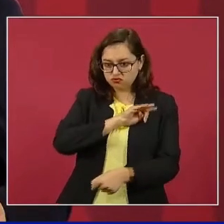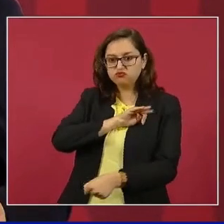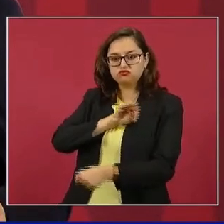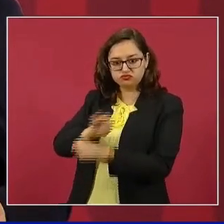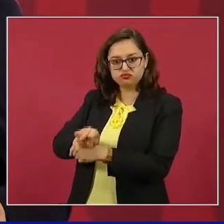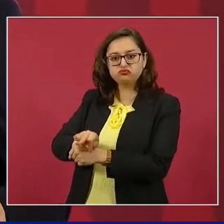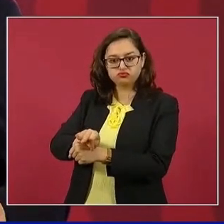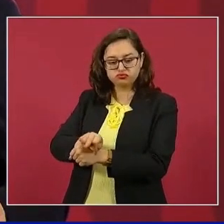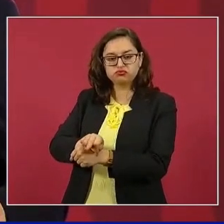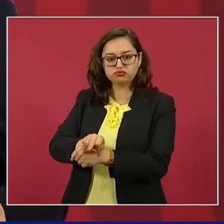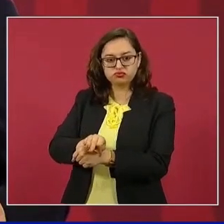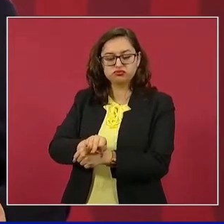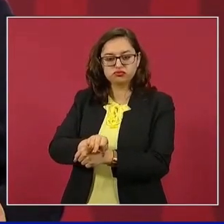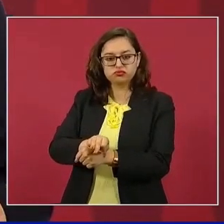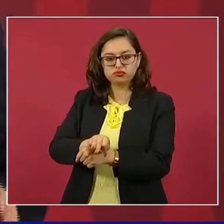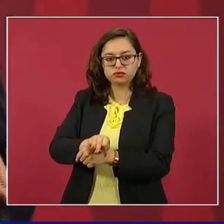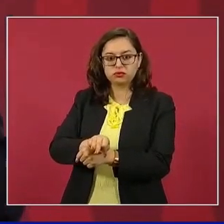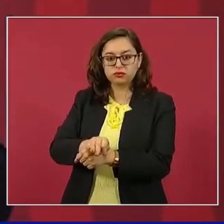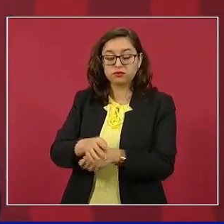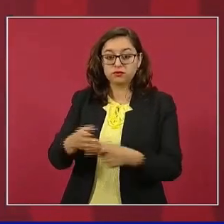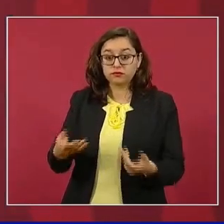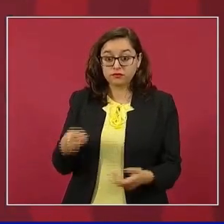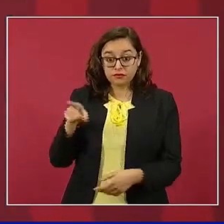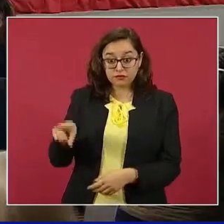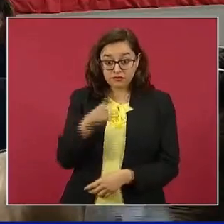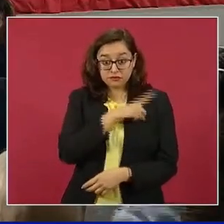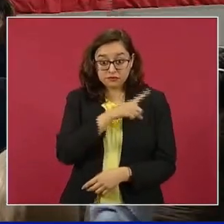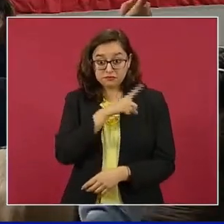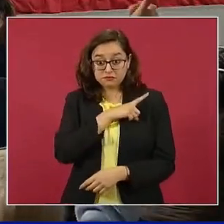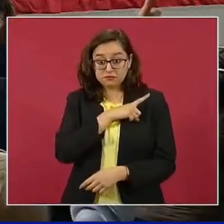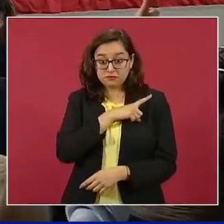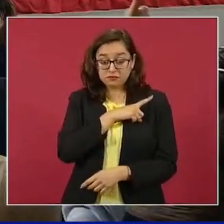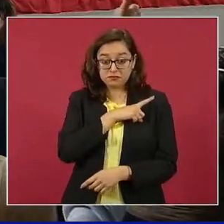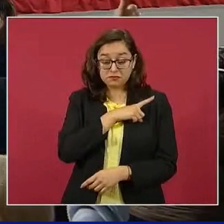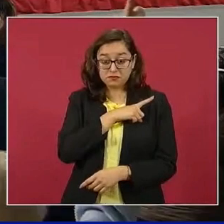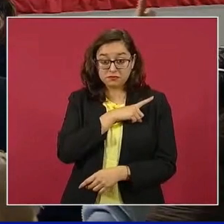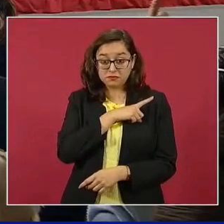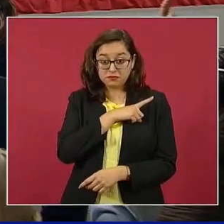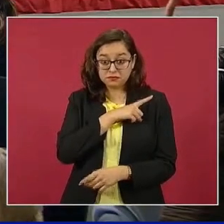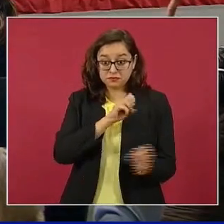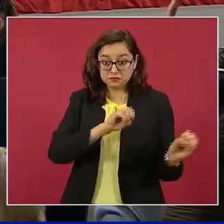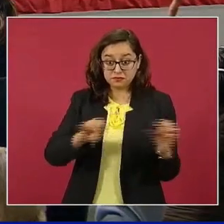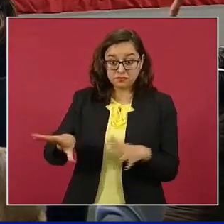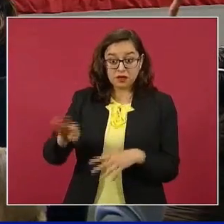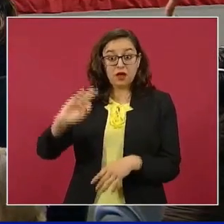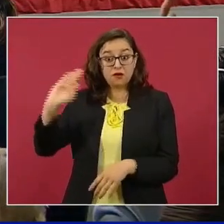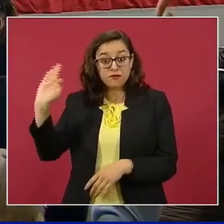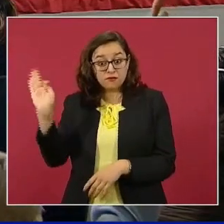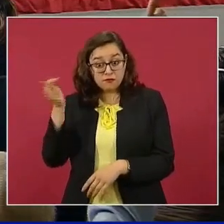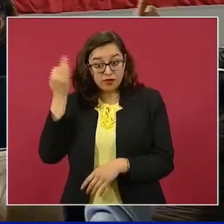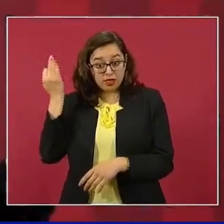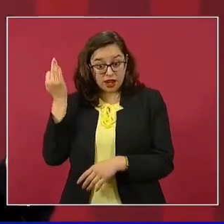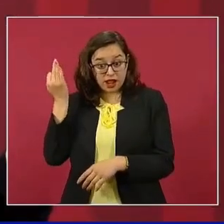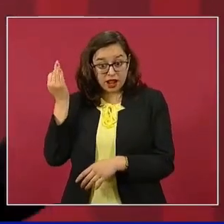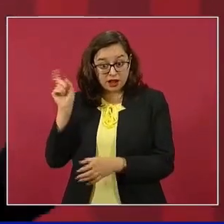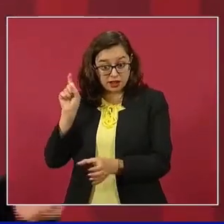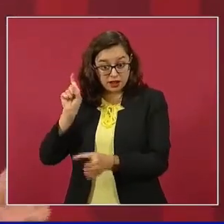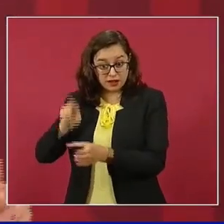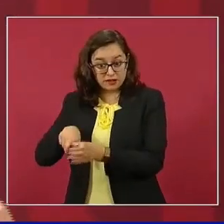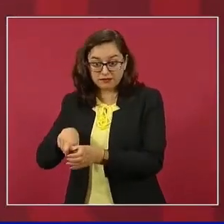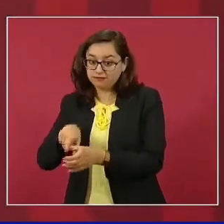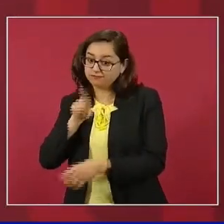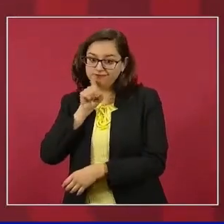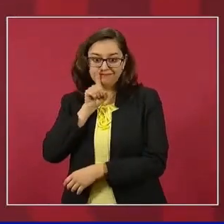protección. No estaba inscrita en el programa de protección a periodistas